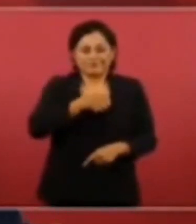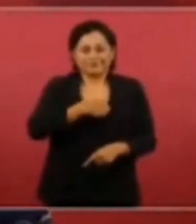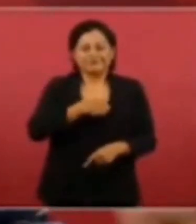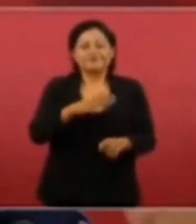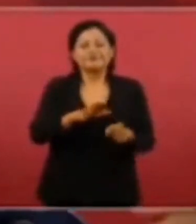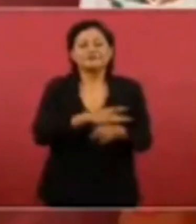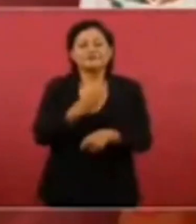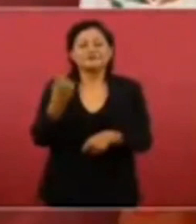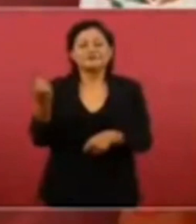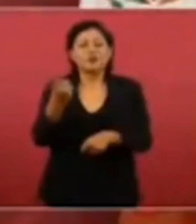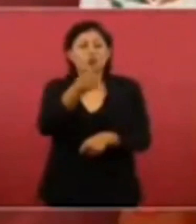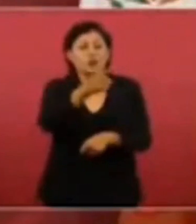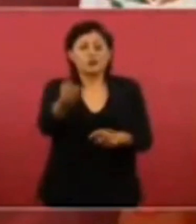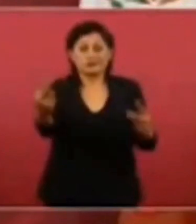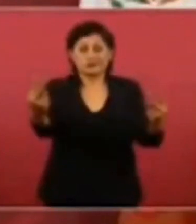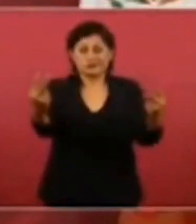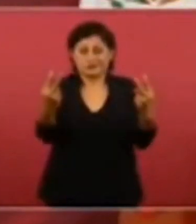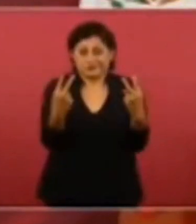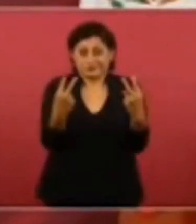porque están viendo